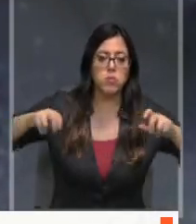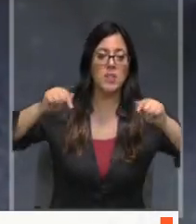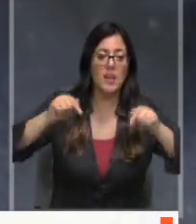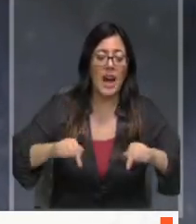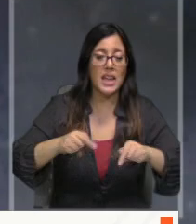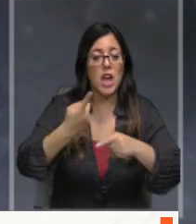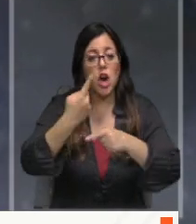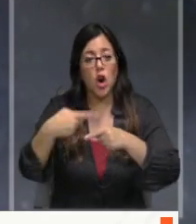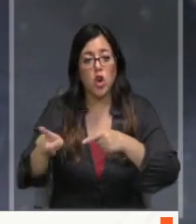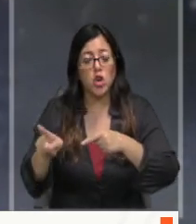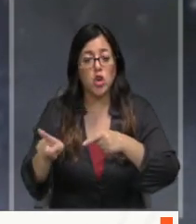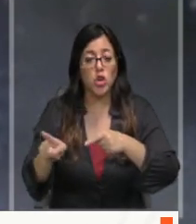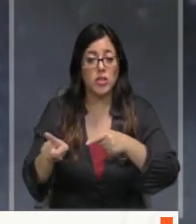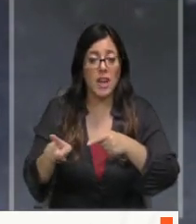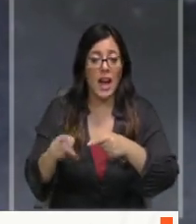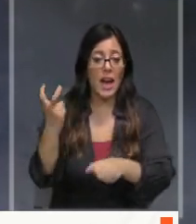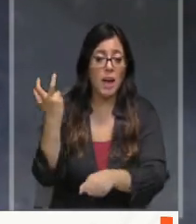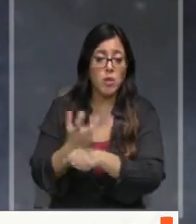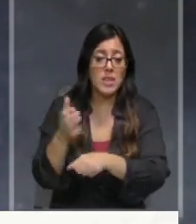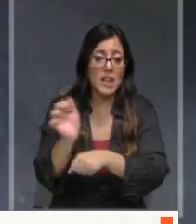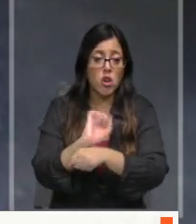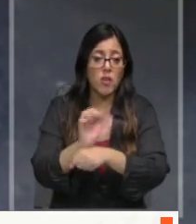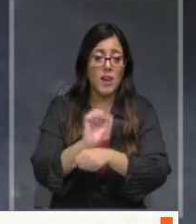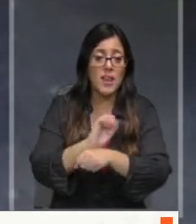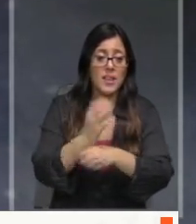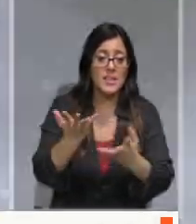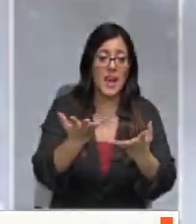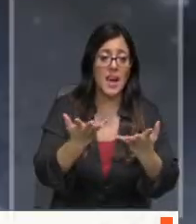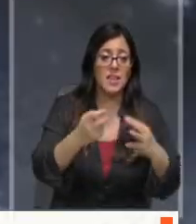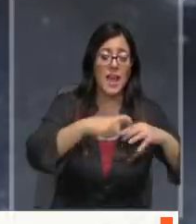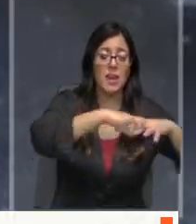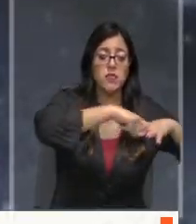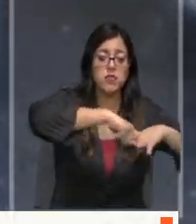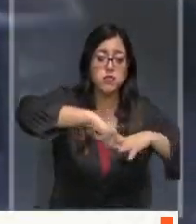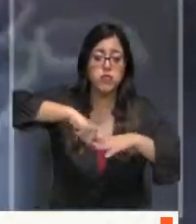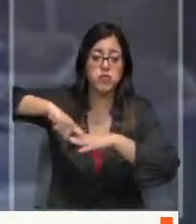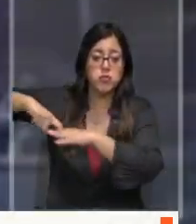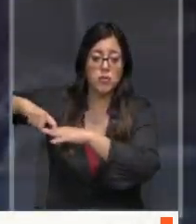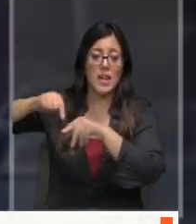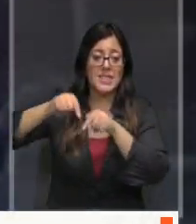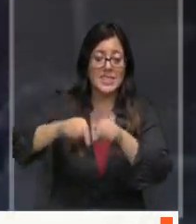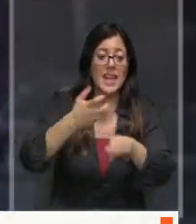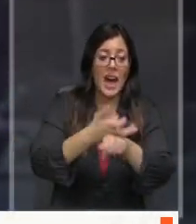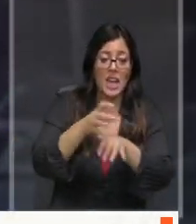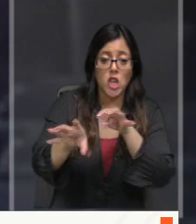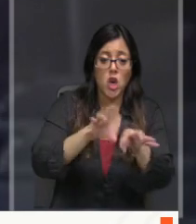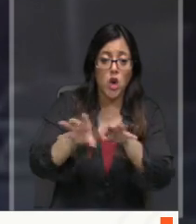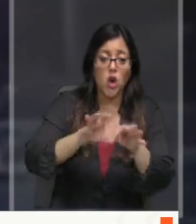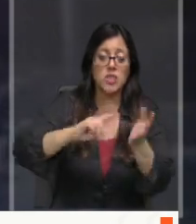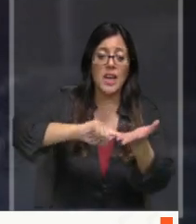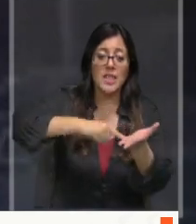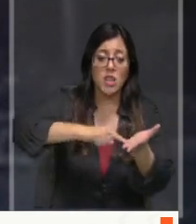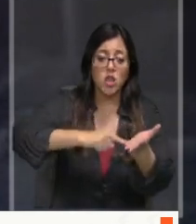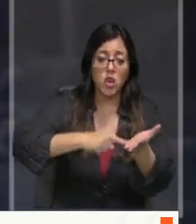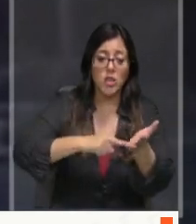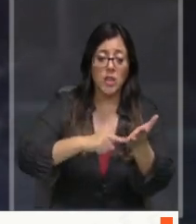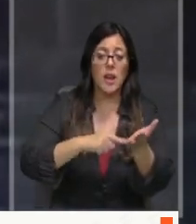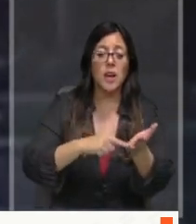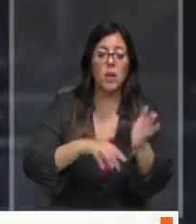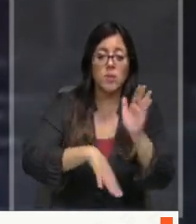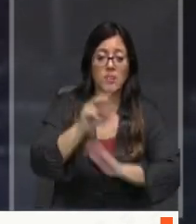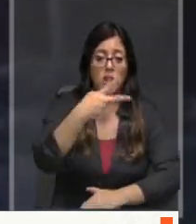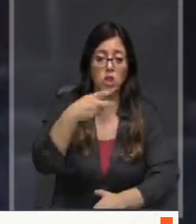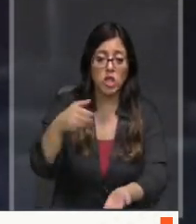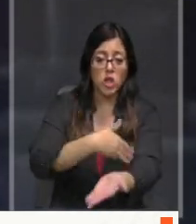camión, que a todo esto va repleto de artículos electrónicos valorados en más de 200 millones de pesos. Los